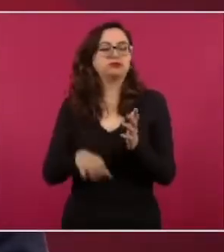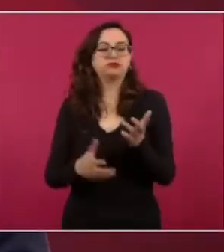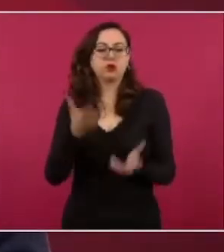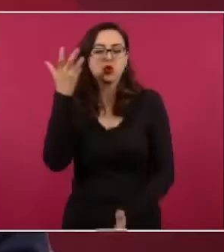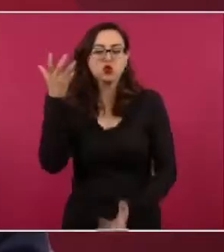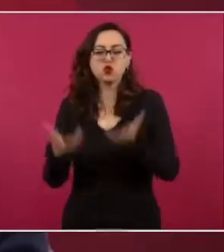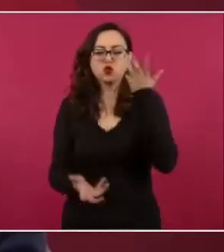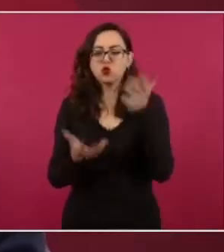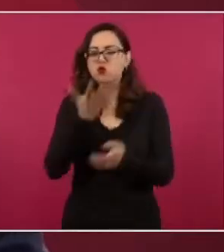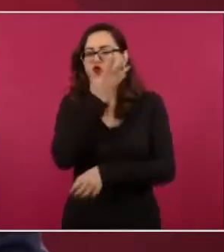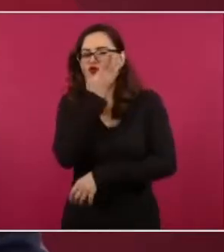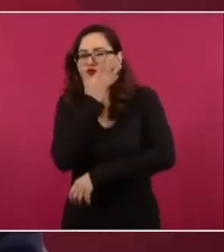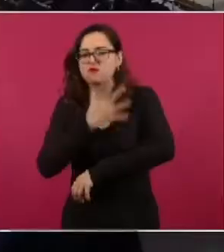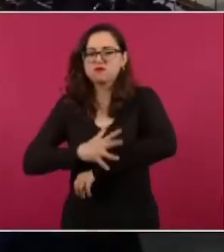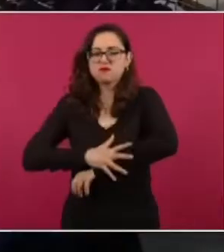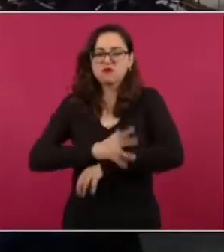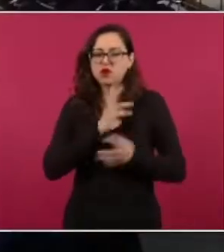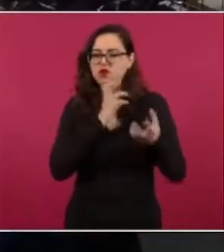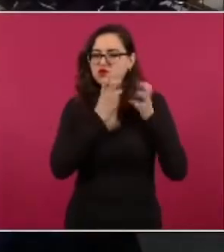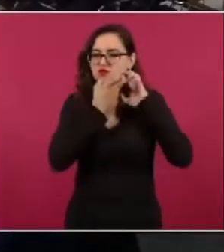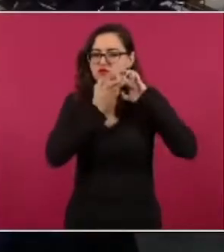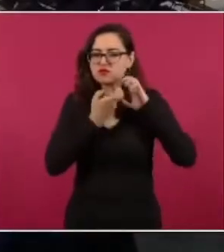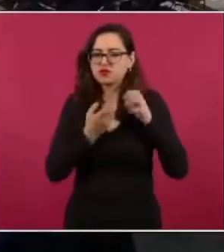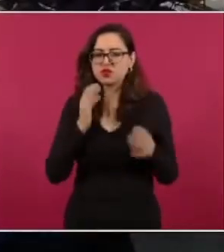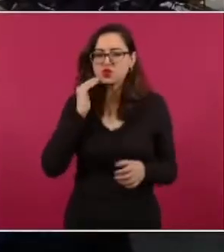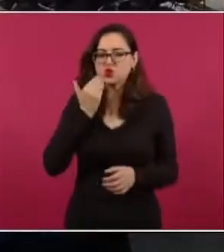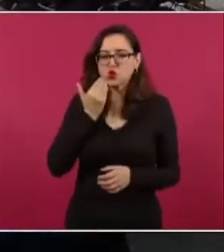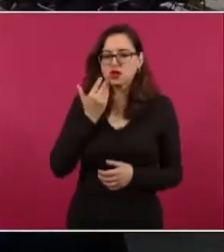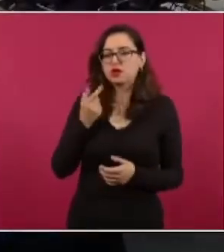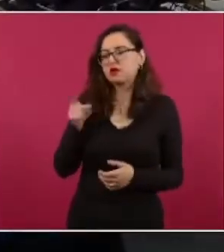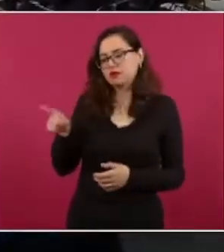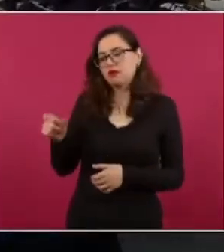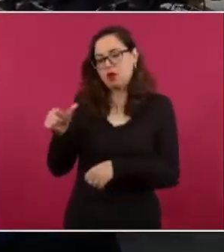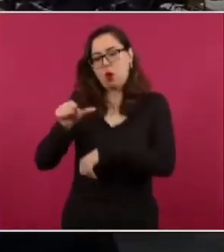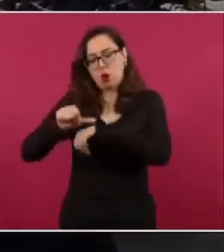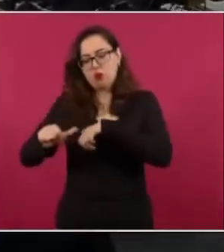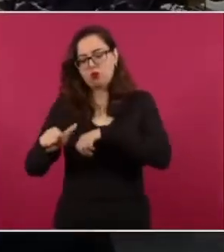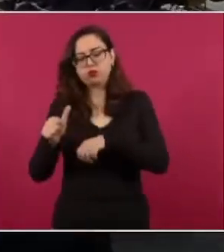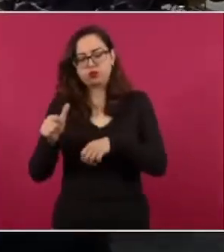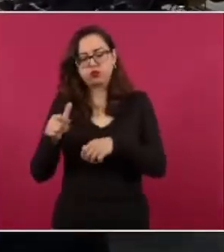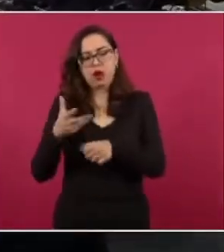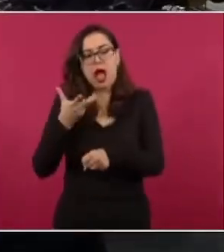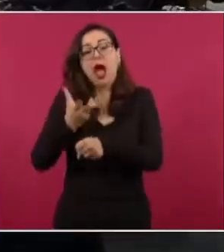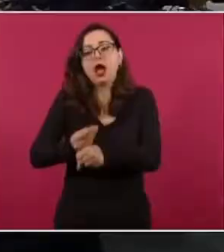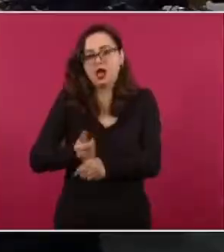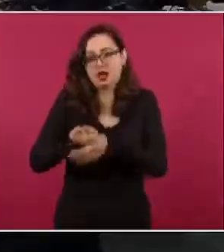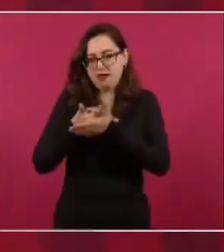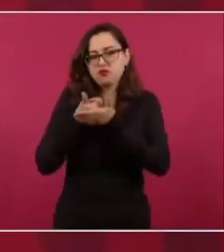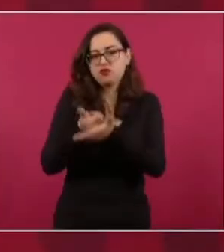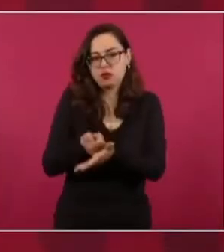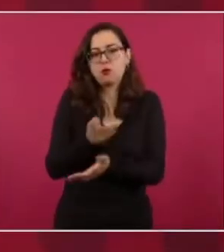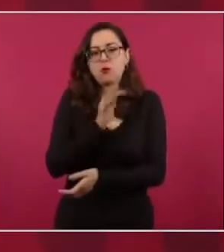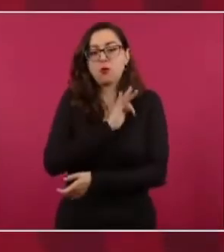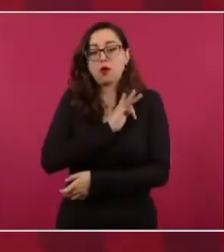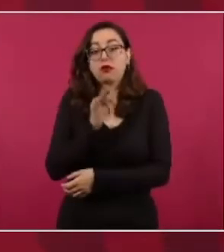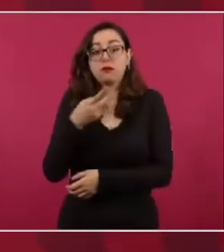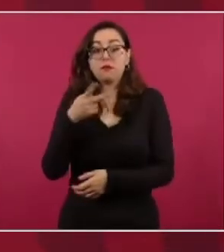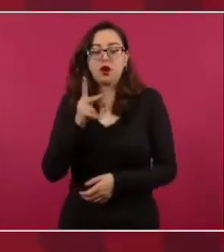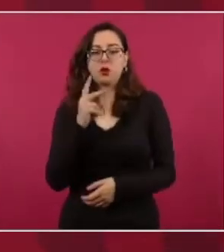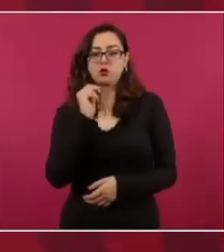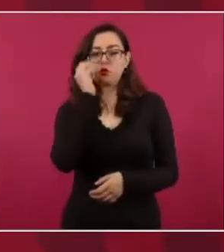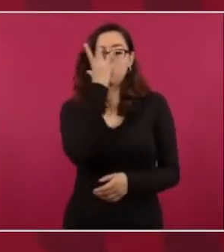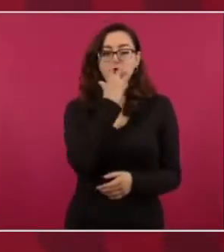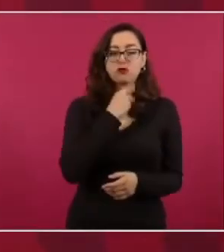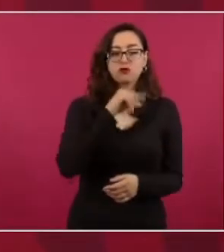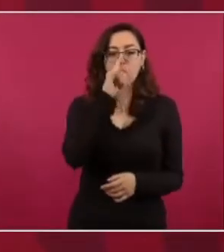diferentes cosas. Pero con todo gusto le pediría al doctor Carlos Freddy Cuevas que es el coordinador de